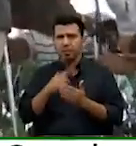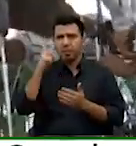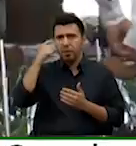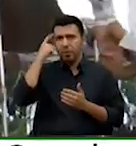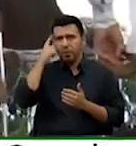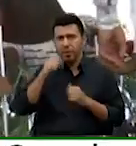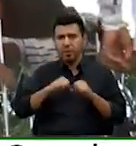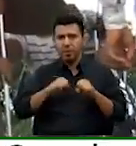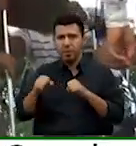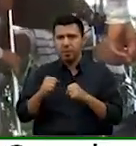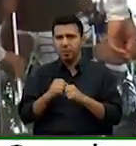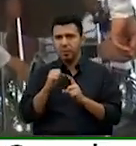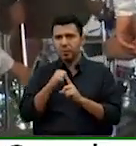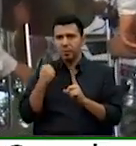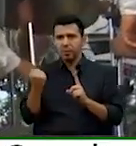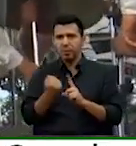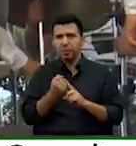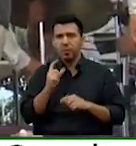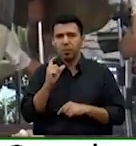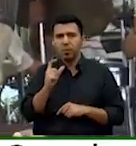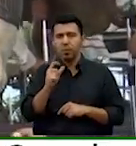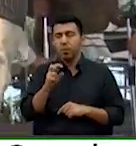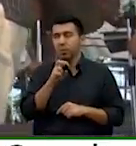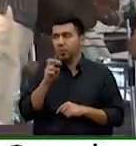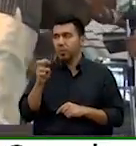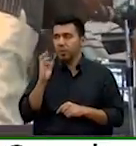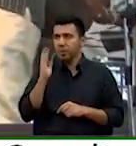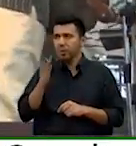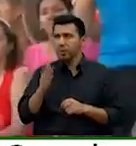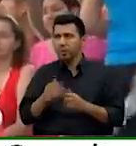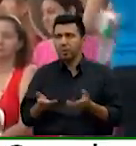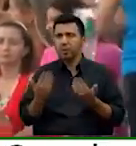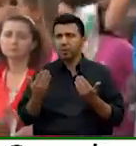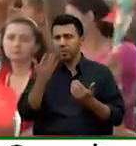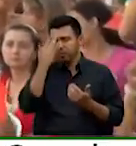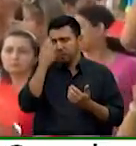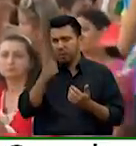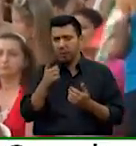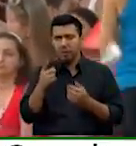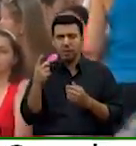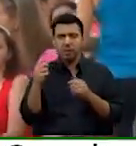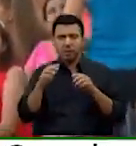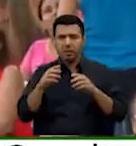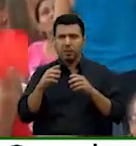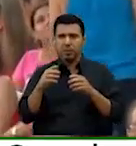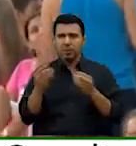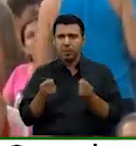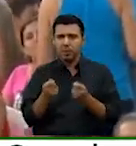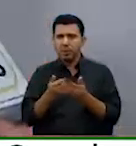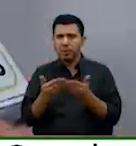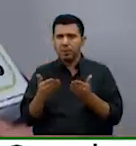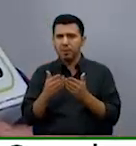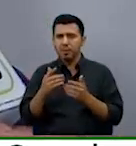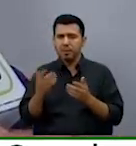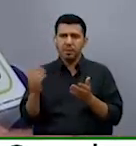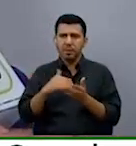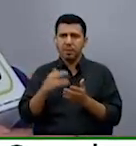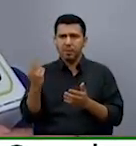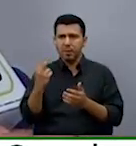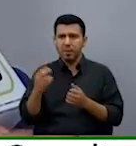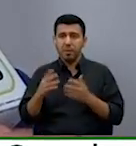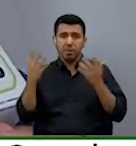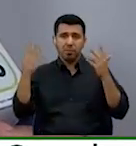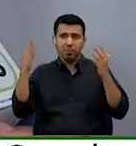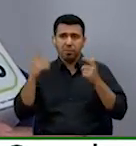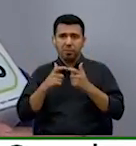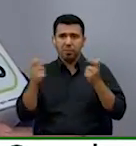con la gestora social, con Cúcuta, con Norte de Santander, porque estos eventos hay que repetirlos y efectivamente eran para ellas, era la gran celebración